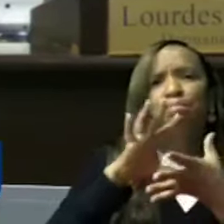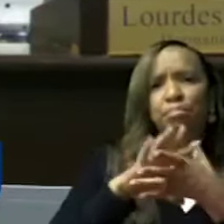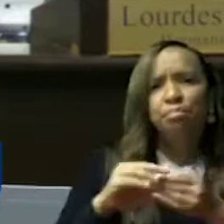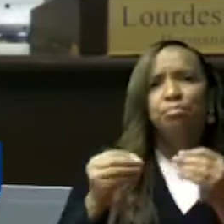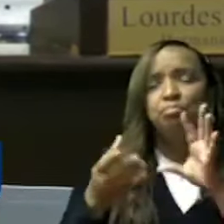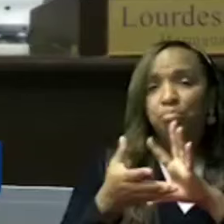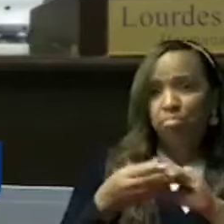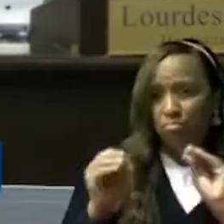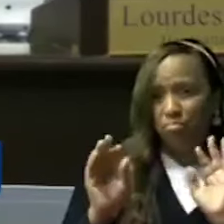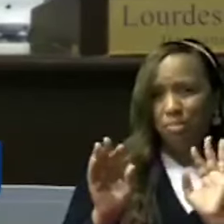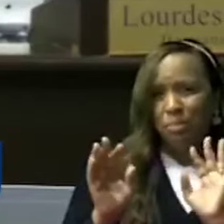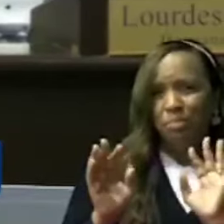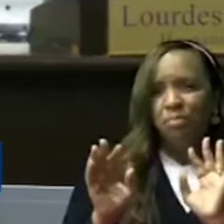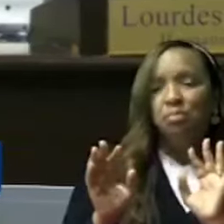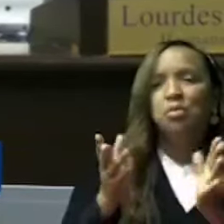está bien,